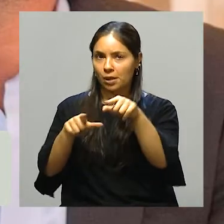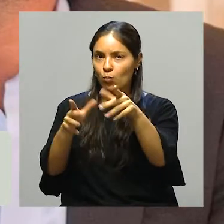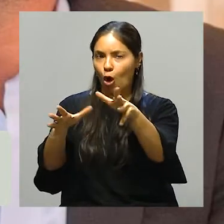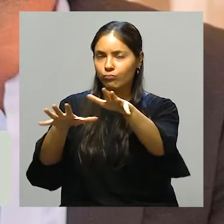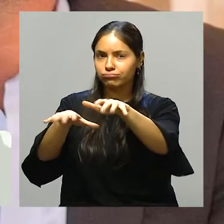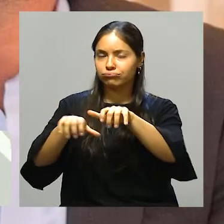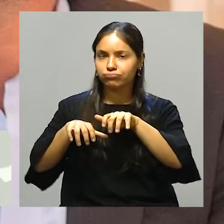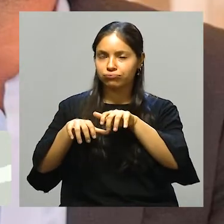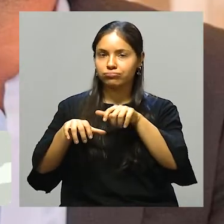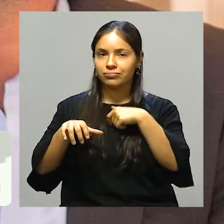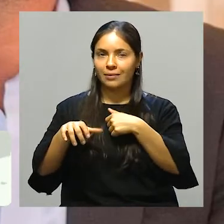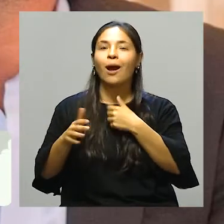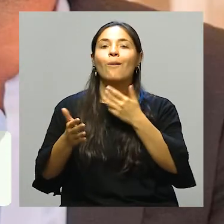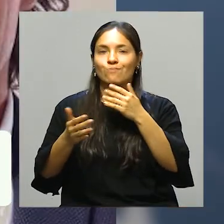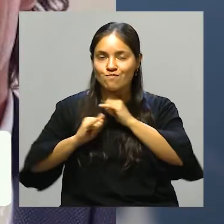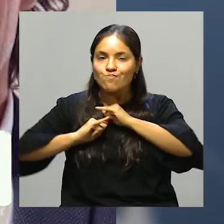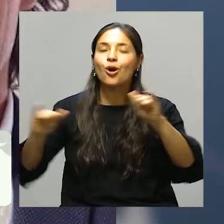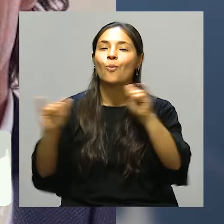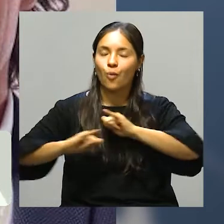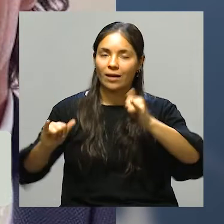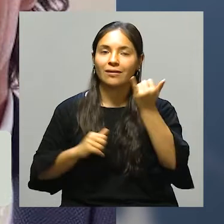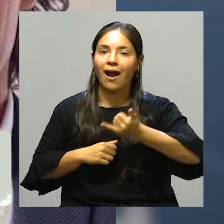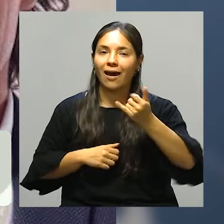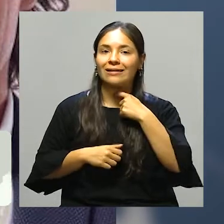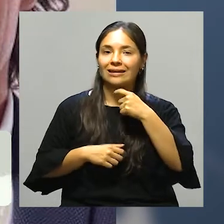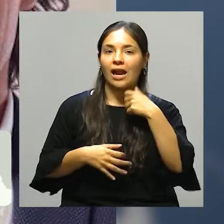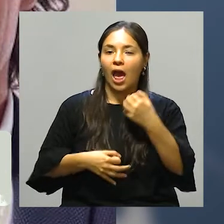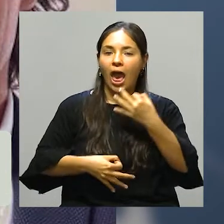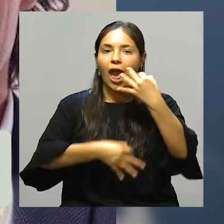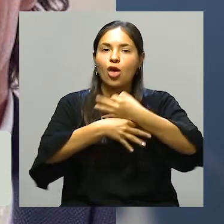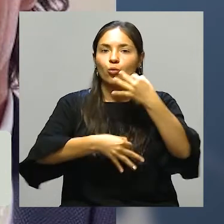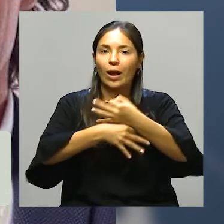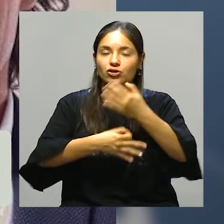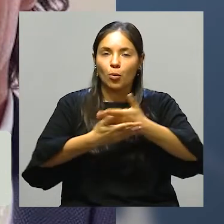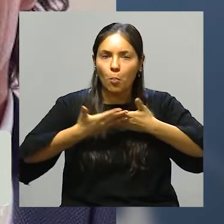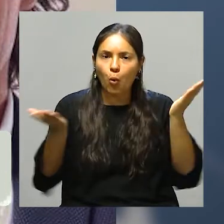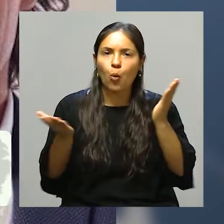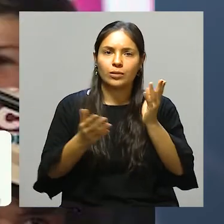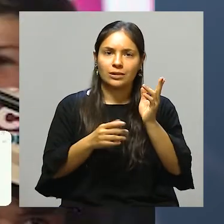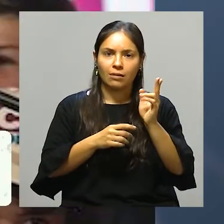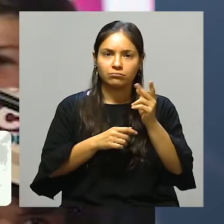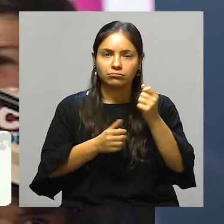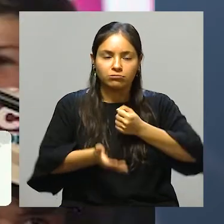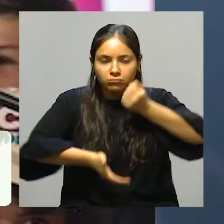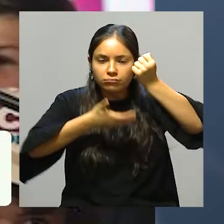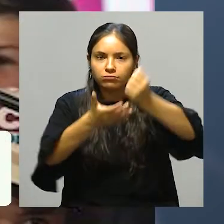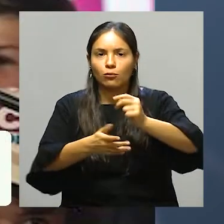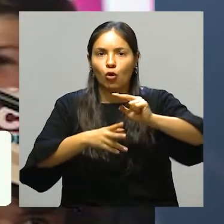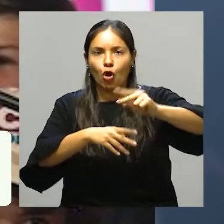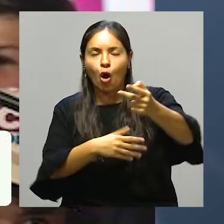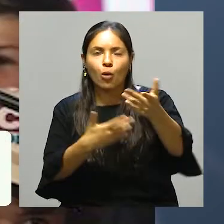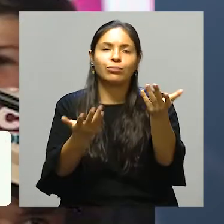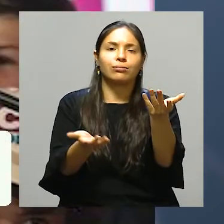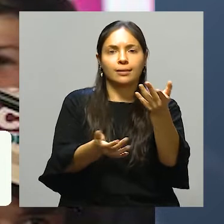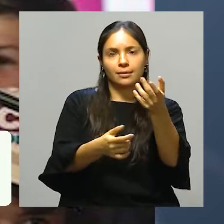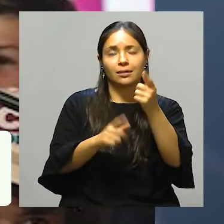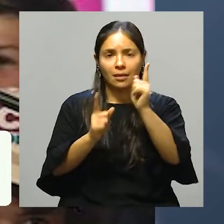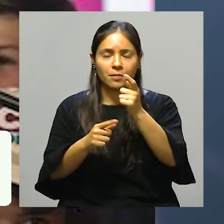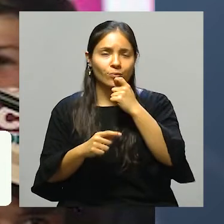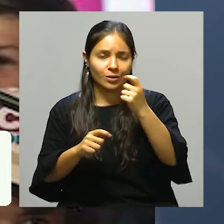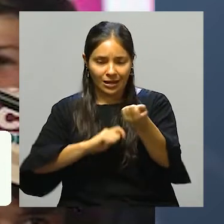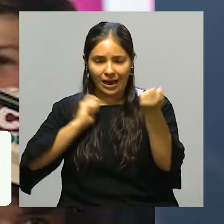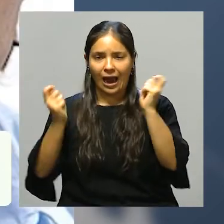en esto realmente en términos programáticos. Creo yo que la campaña colombiana ha tenido una oferta